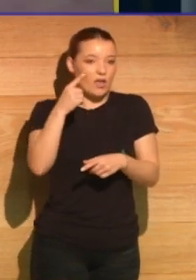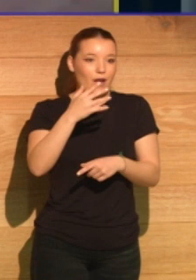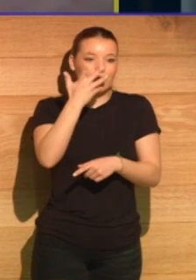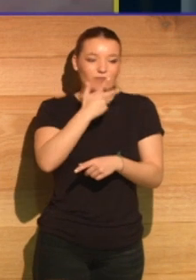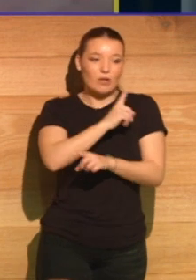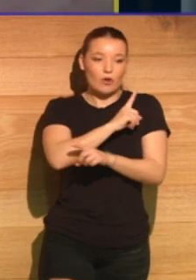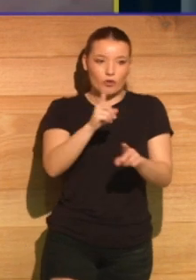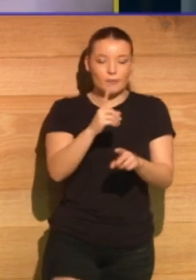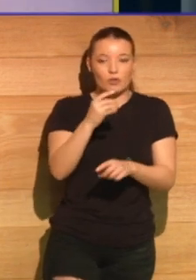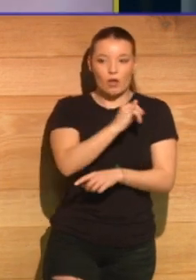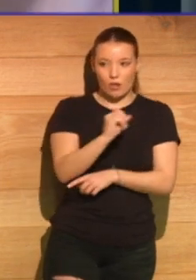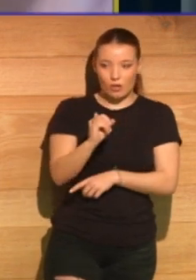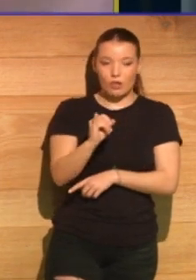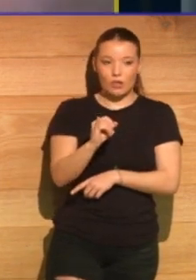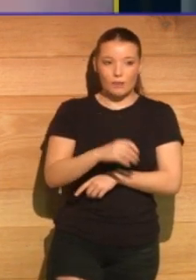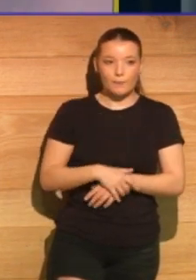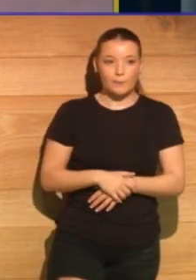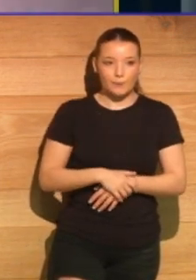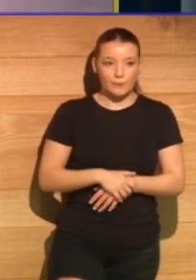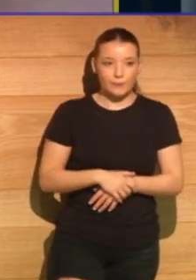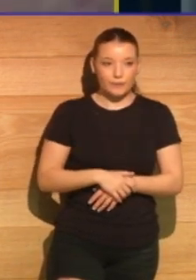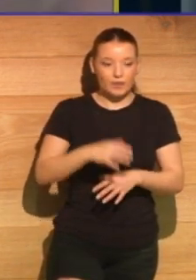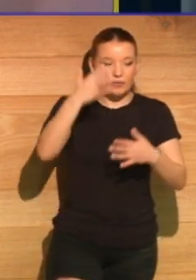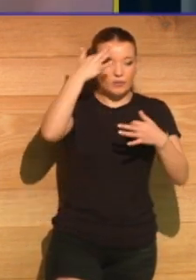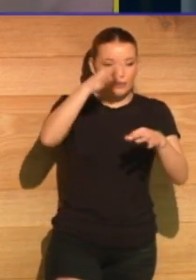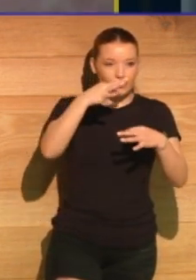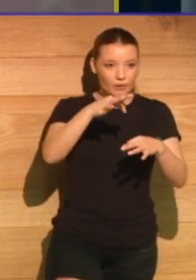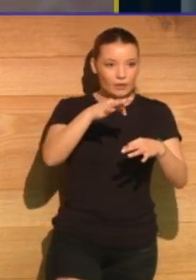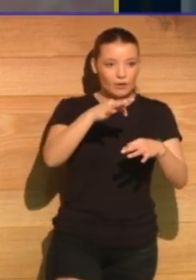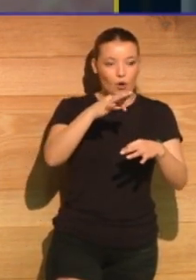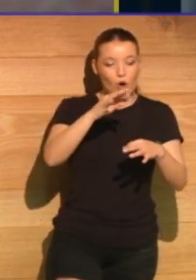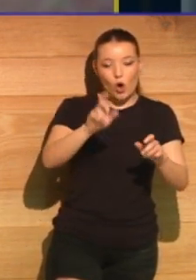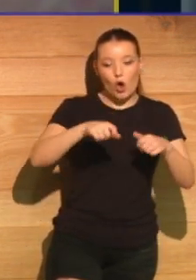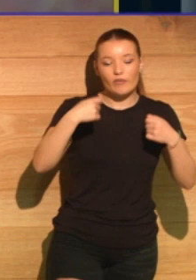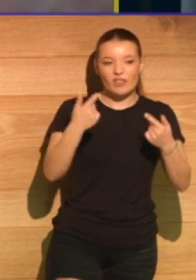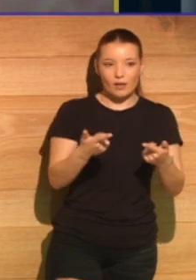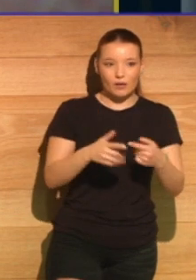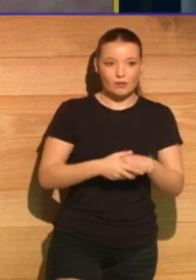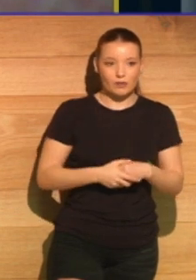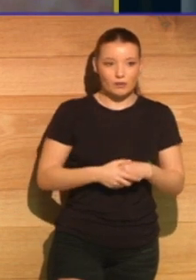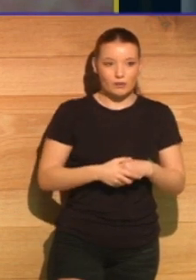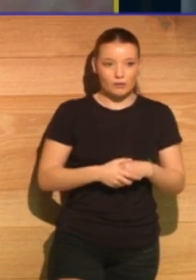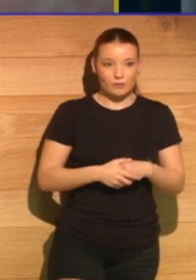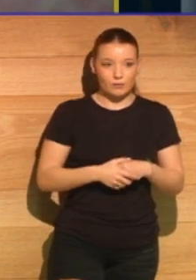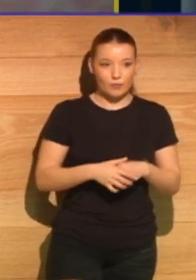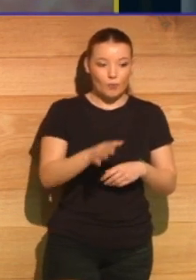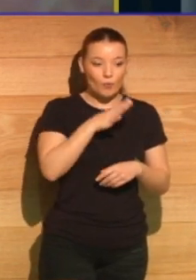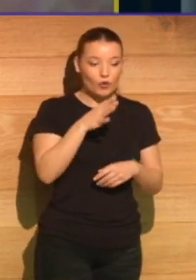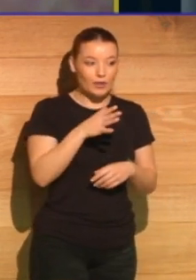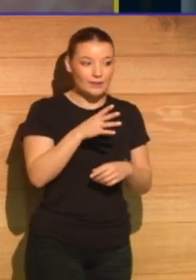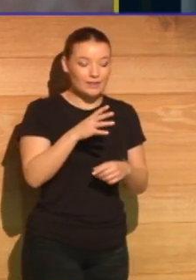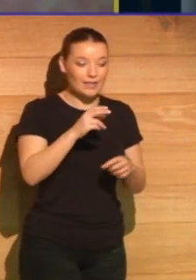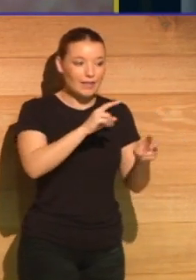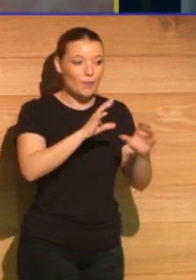literario canónico, digamos, ¿no? Aunque no existe como tal, pero sí oficial, de lo que se hace en ciencia a nivel